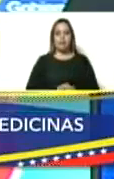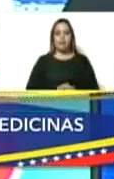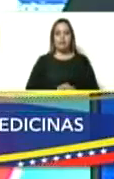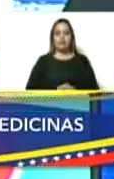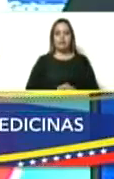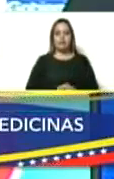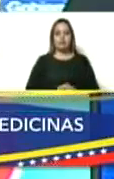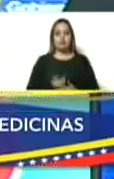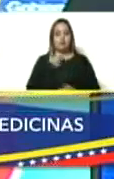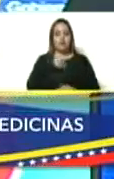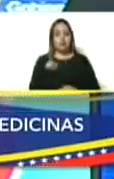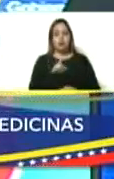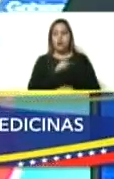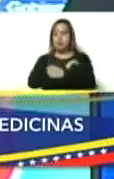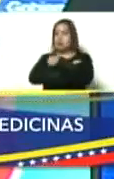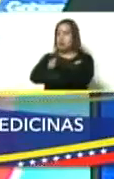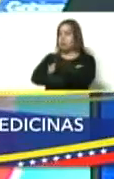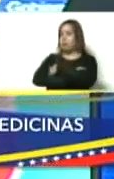Nosotros no nos cruzamos de brazos,